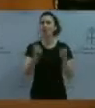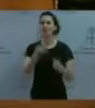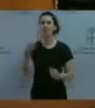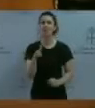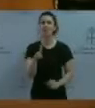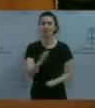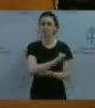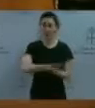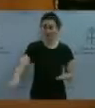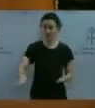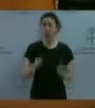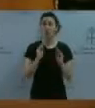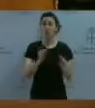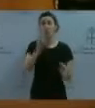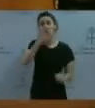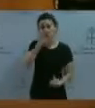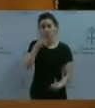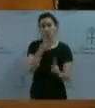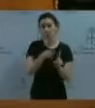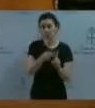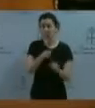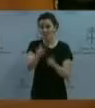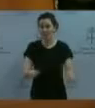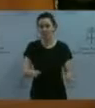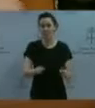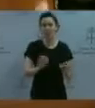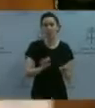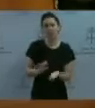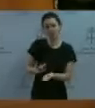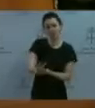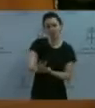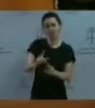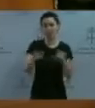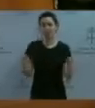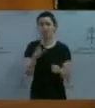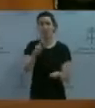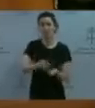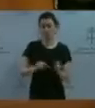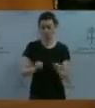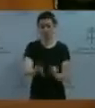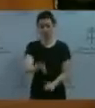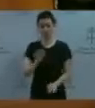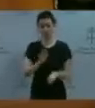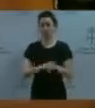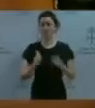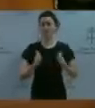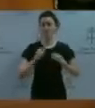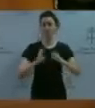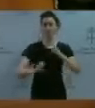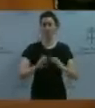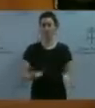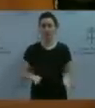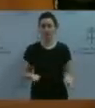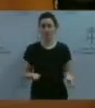persona debería ser discriminada en Asturias por la llingua que libremente escuella para comunicarse. Por lo tanto, y de mientras llega